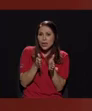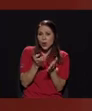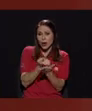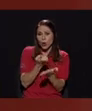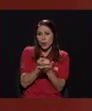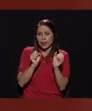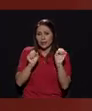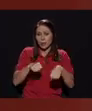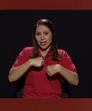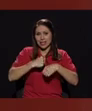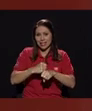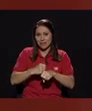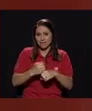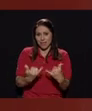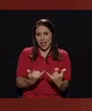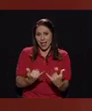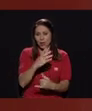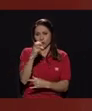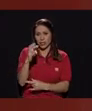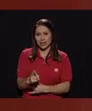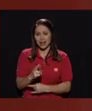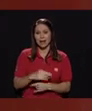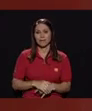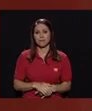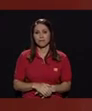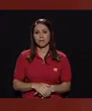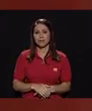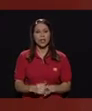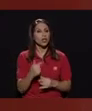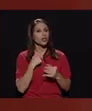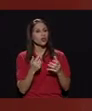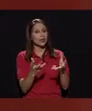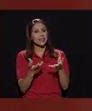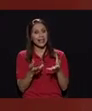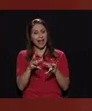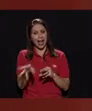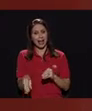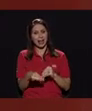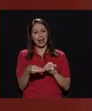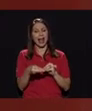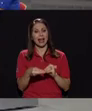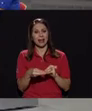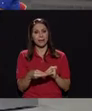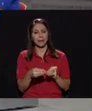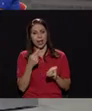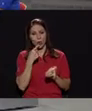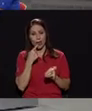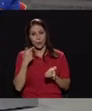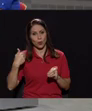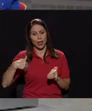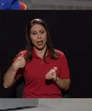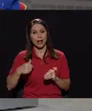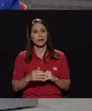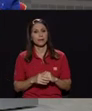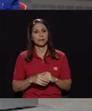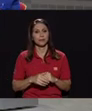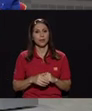microeconómicas que se pueden hacer y que se están haciendo en Costa Rica, ¿verdad? Yo quisiera agregar a lo que ha apuntado